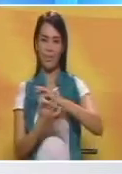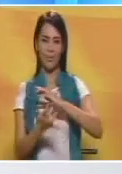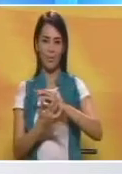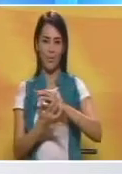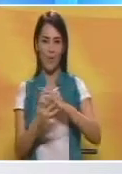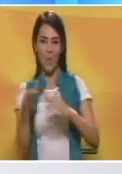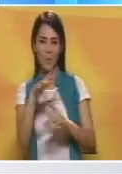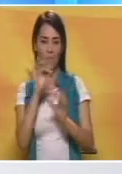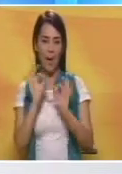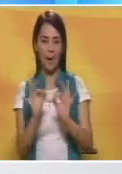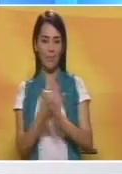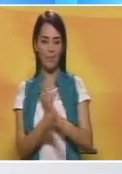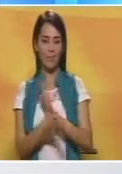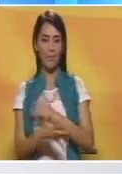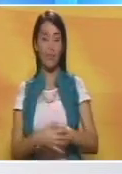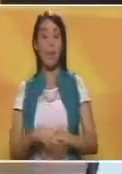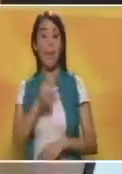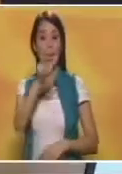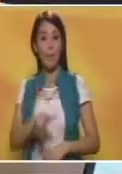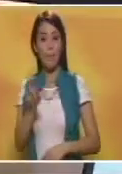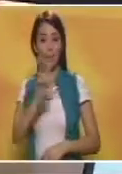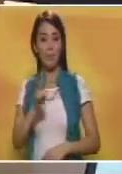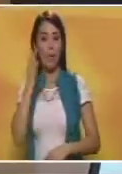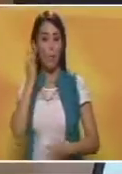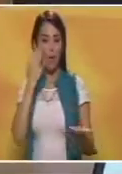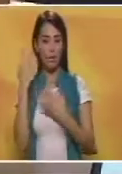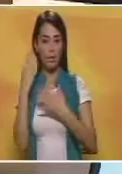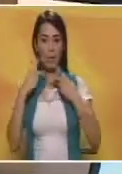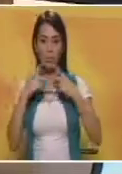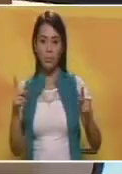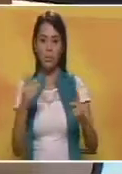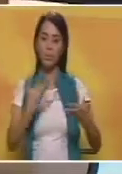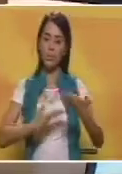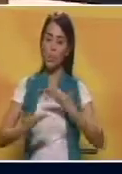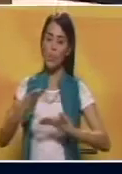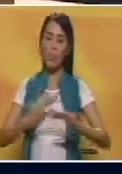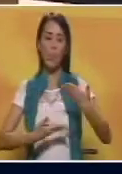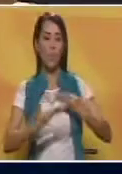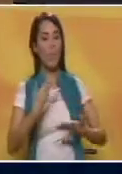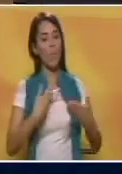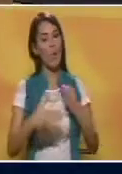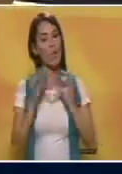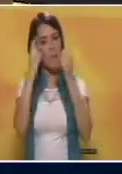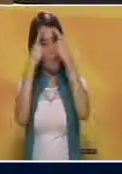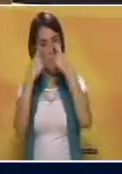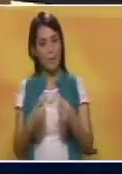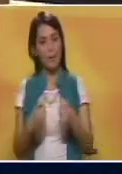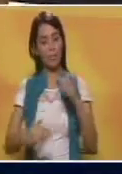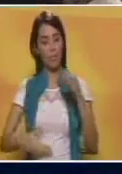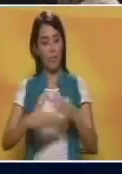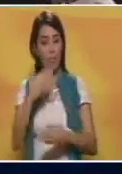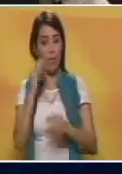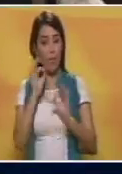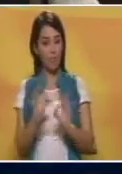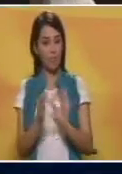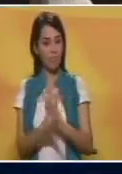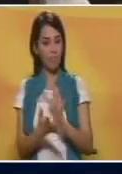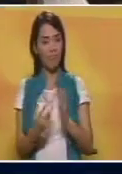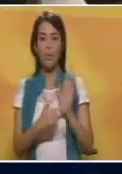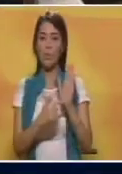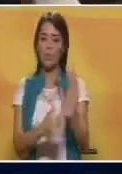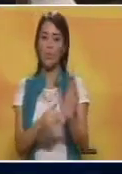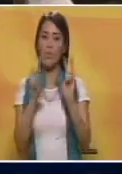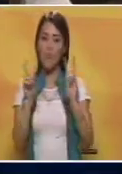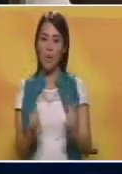ambientalista la venezolana compartió con los medios de comunicación expertos en el área de la moda que pronto lanzará a su nueva colección